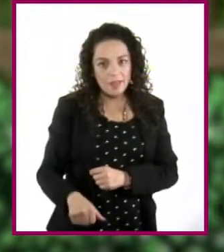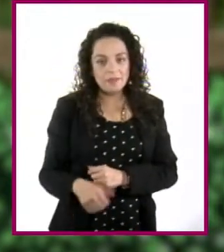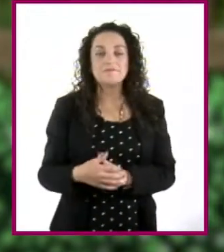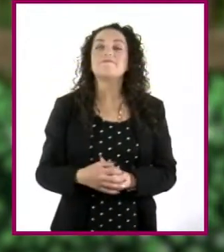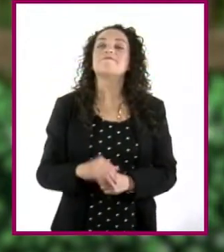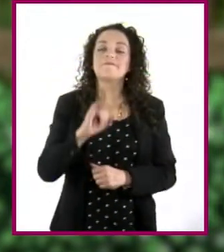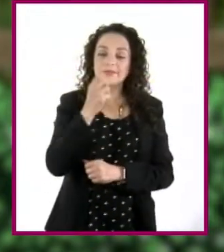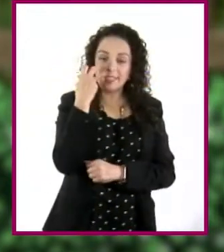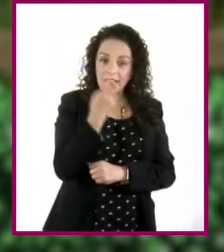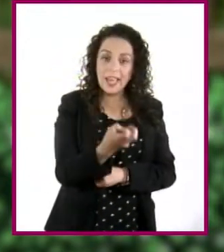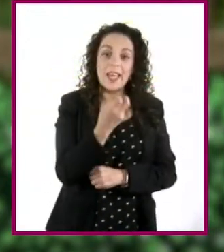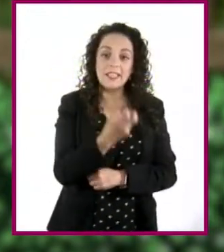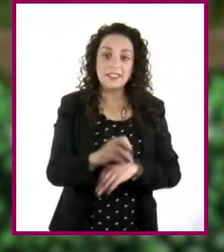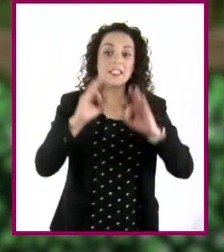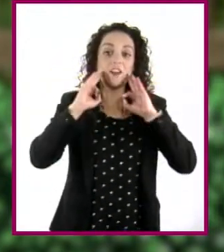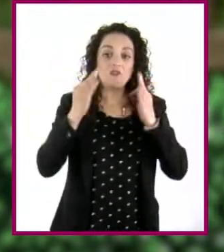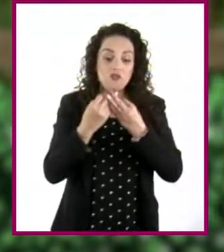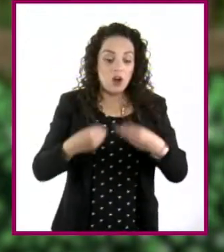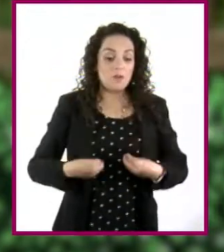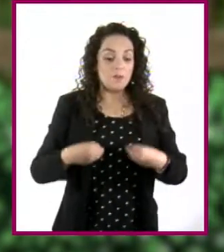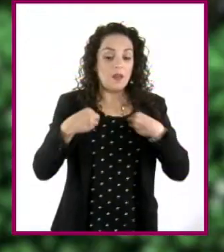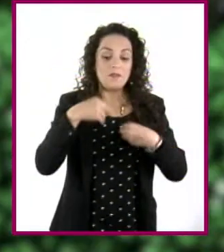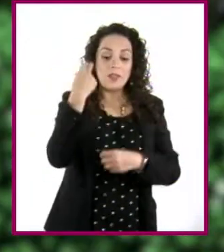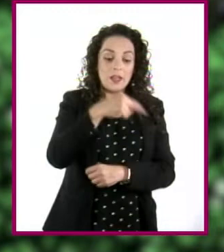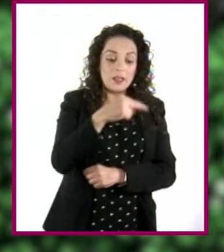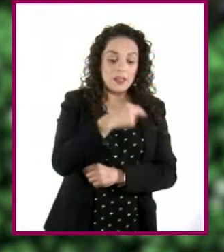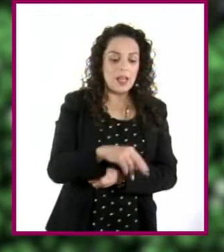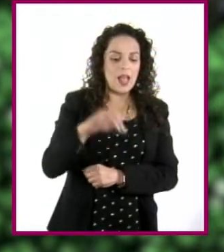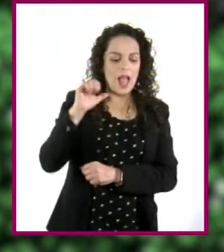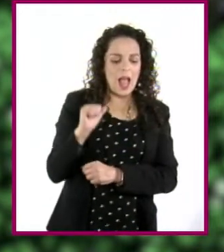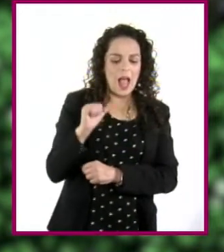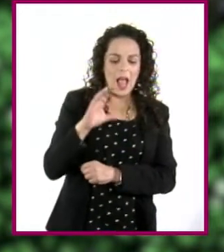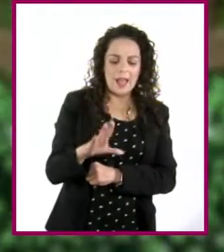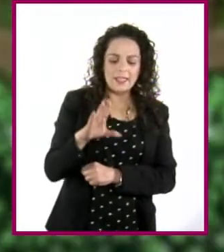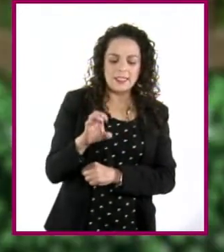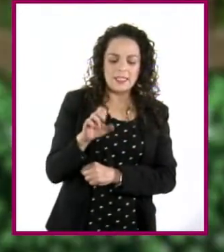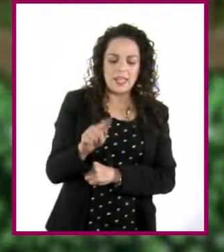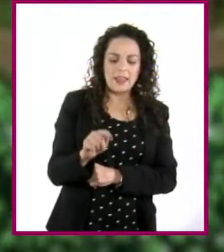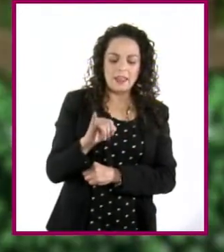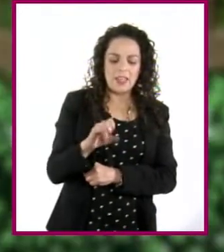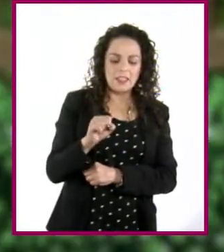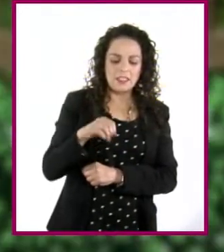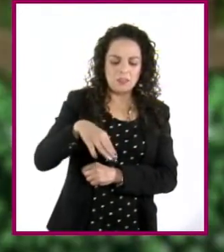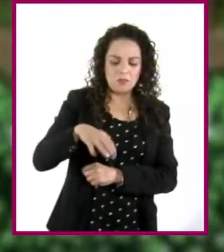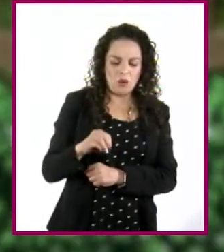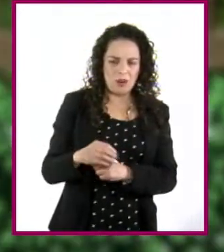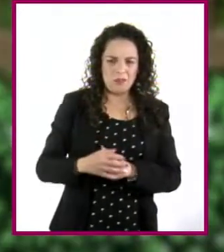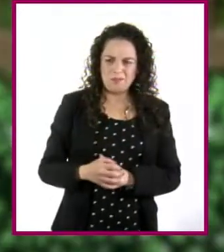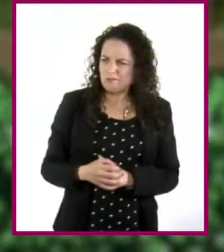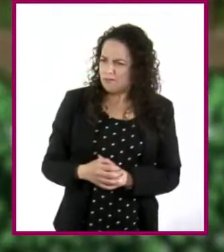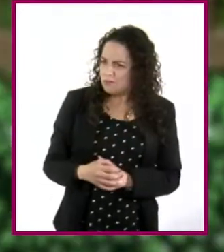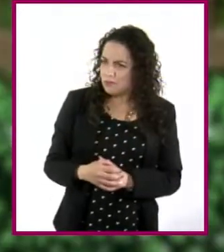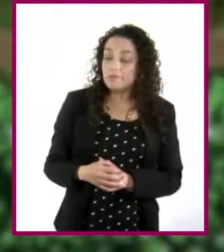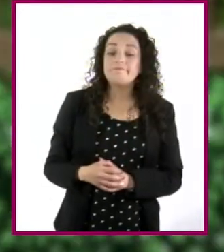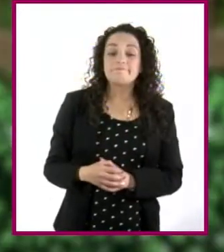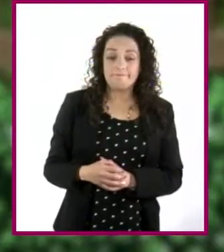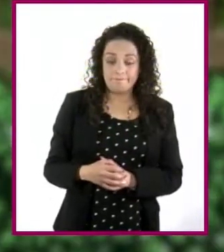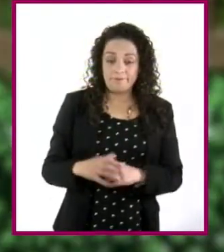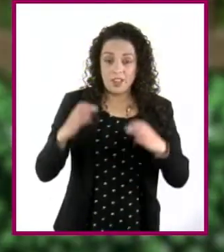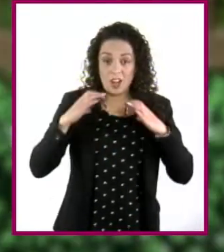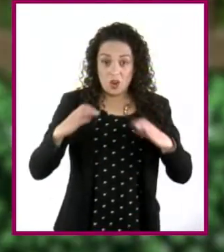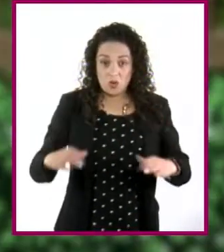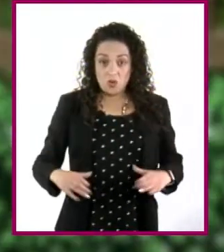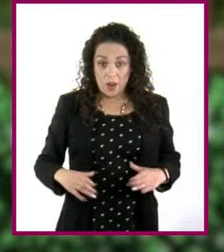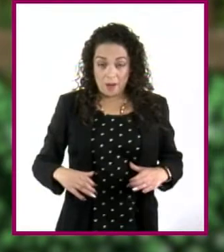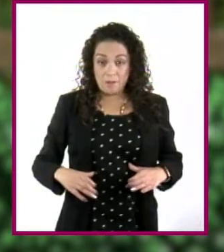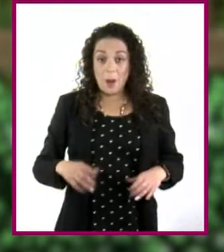Es un modo de vida que se conoce como ascetismo. ¿Ascetismo? Sí, se renuncia a los placeres del cuerpo y se busca